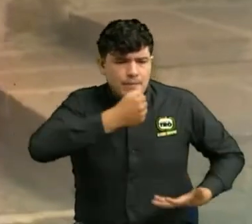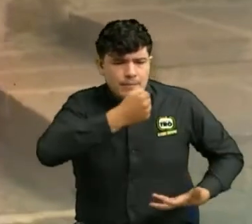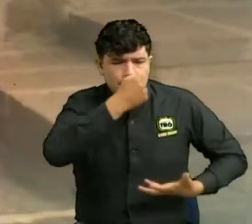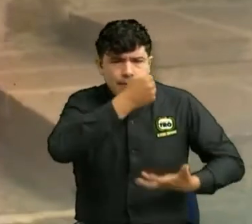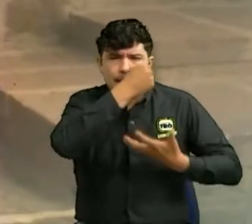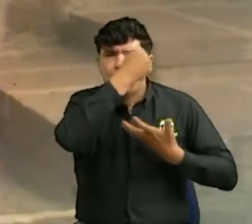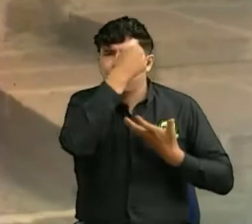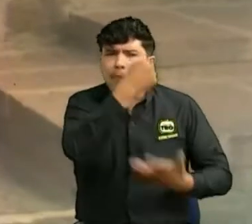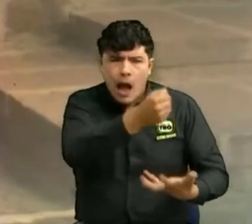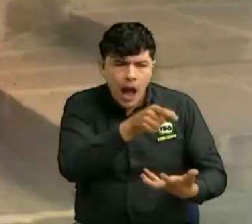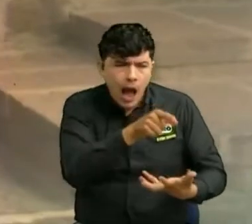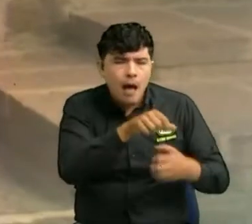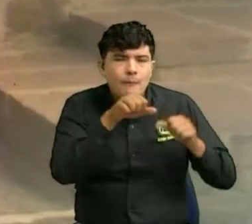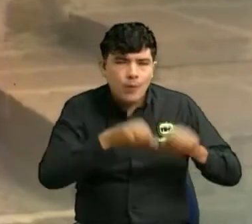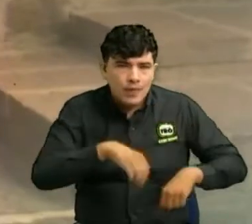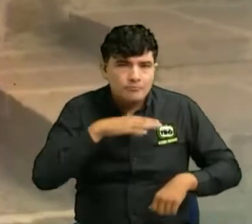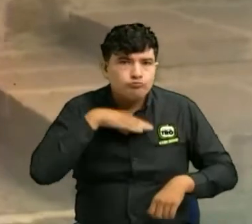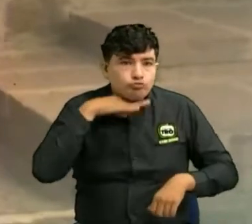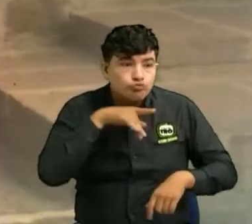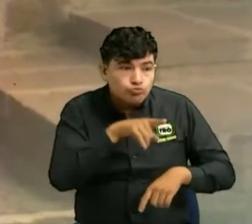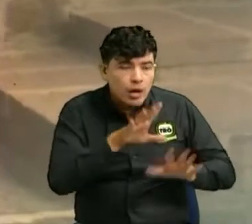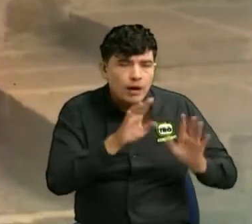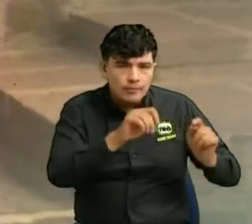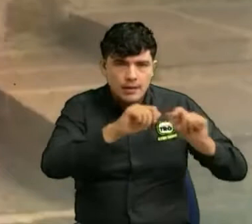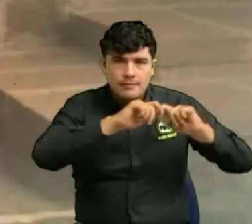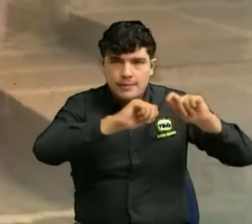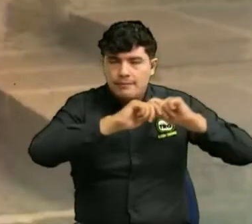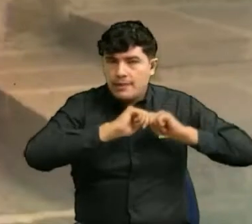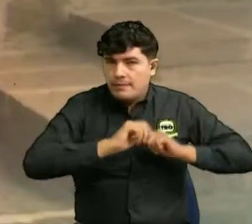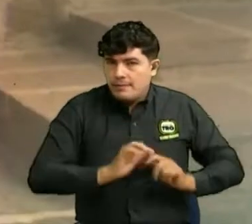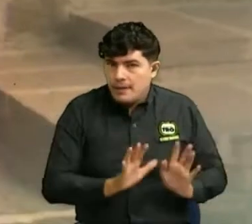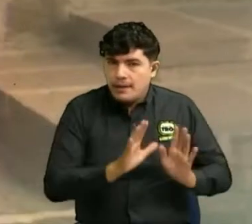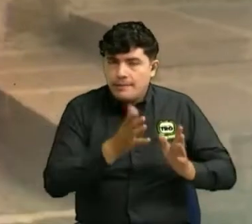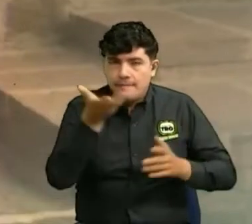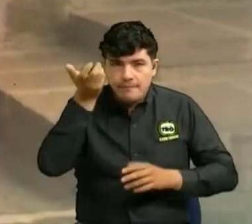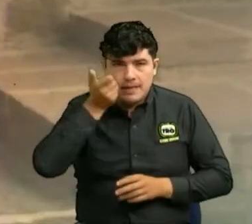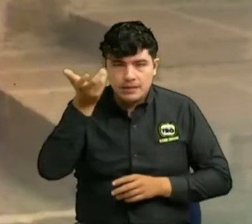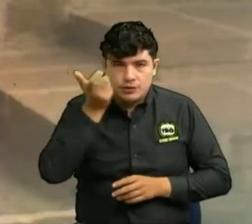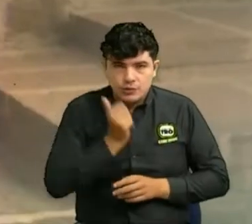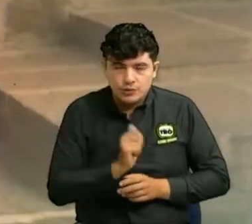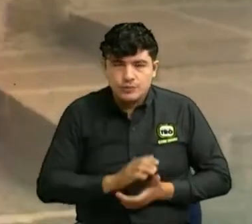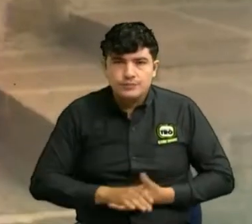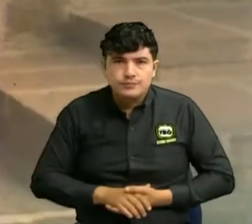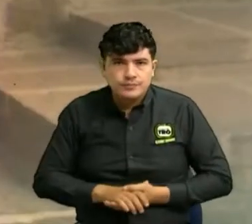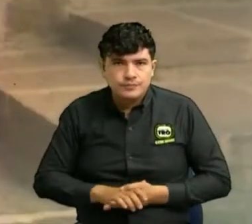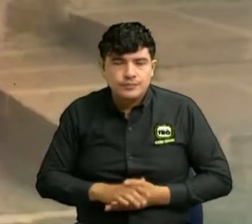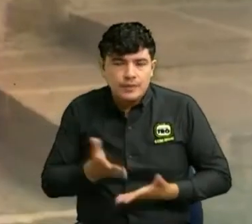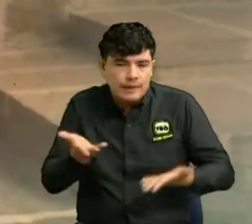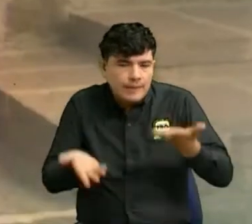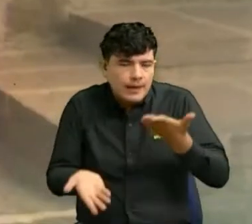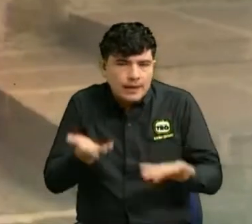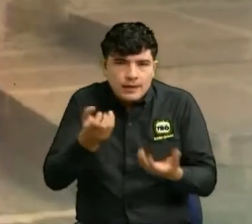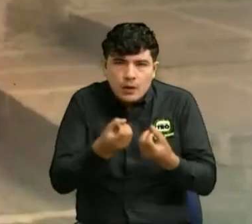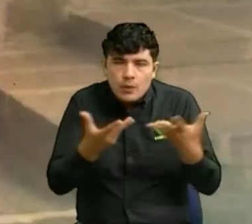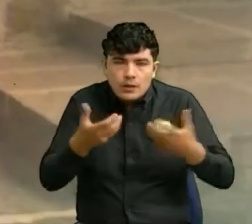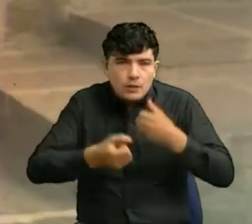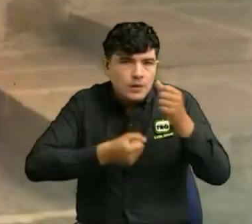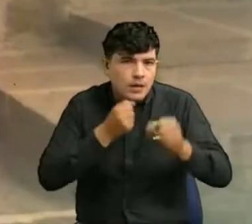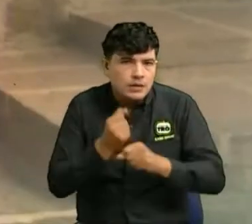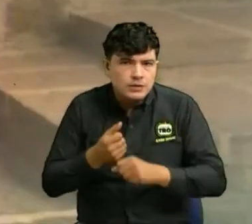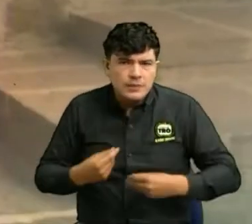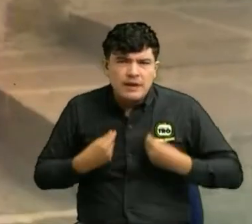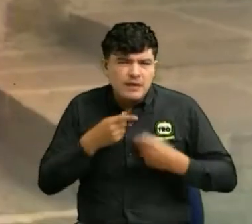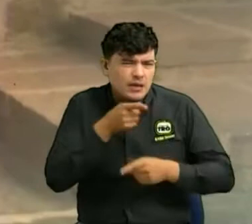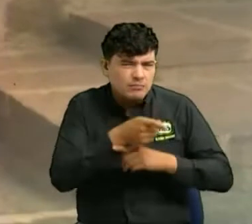para financiar la pensión de acuerdo a la expectativa de vida que tengamos. Aquí entran en juego